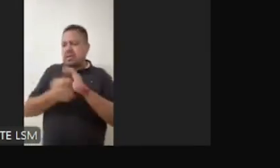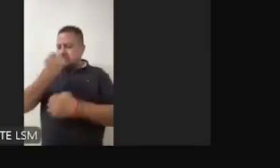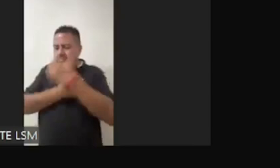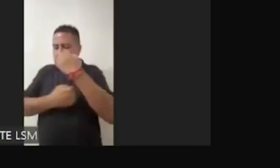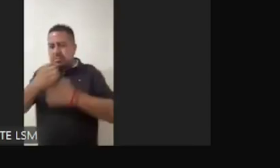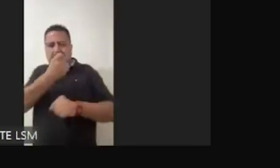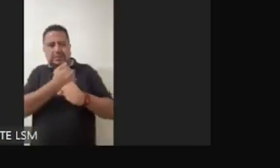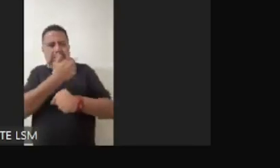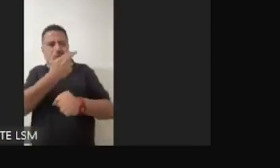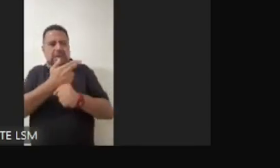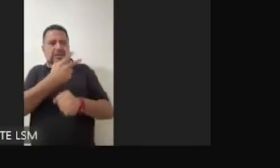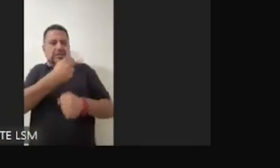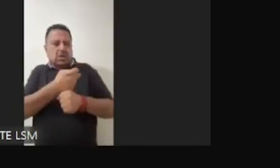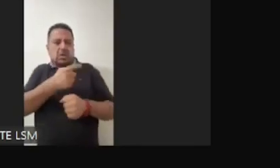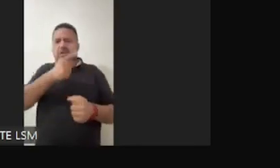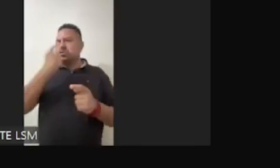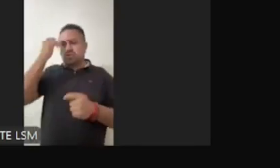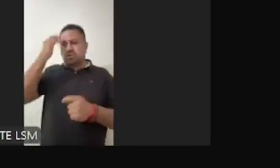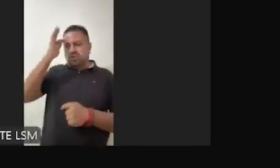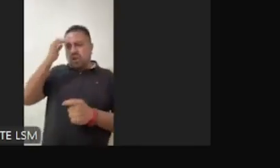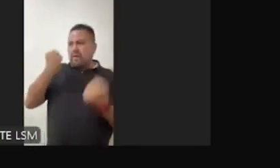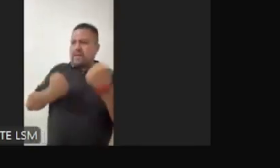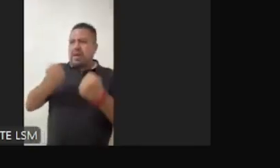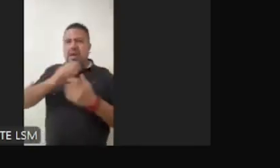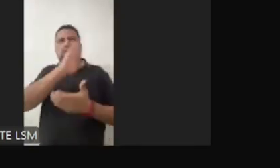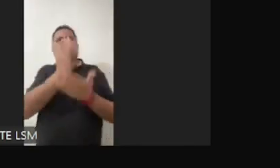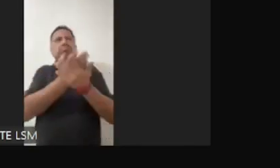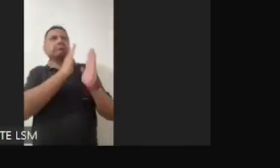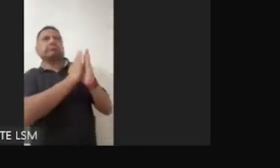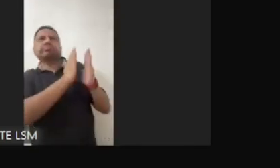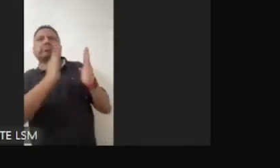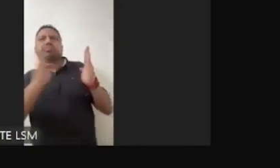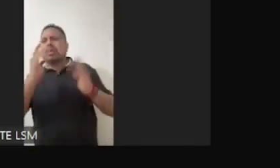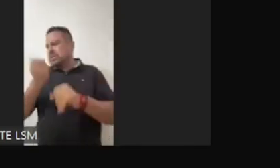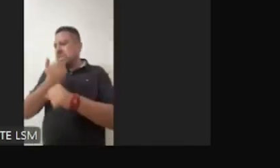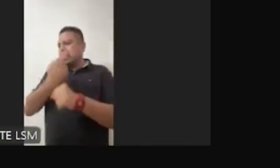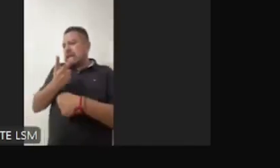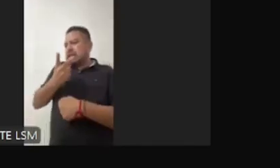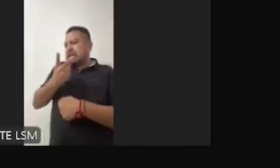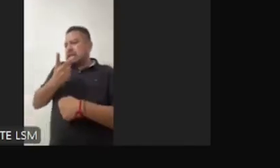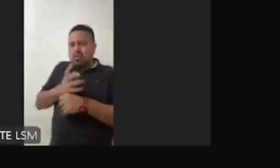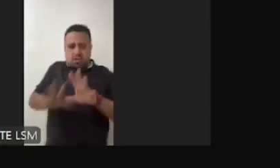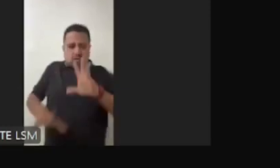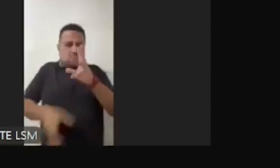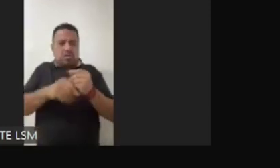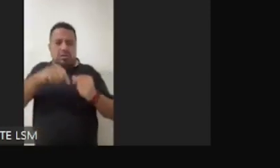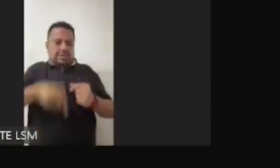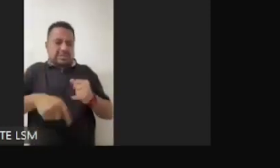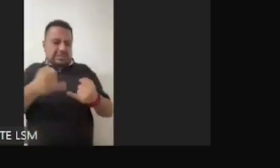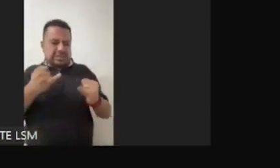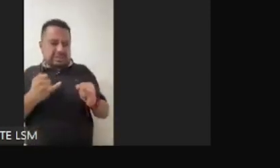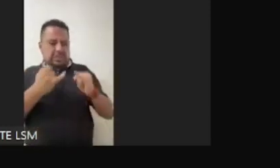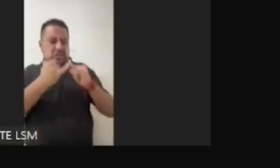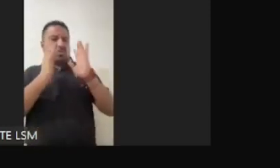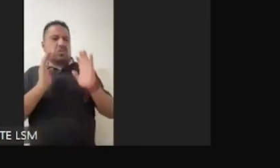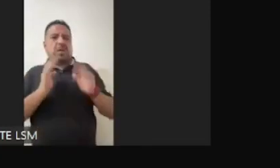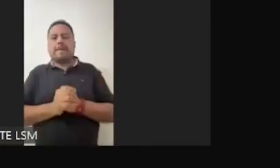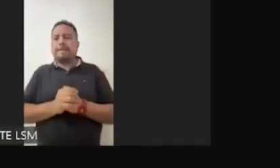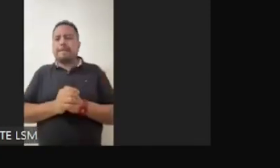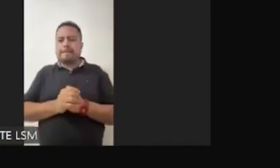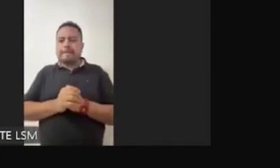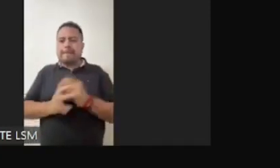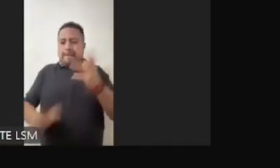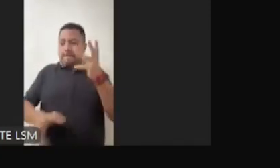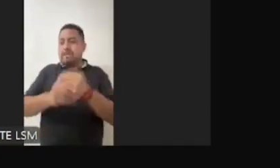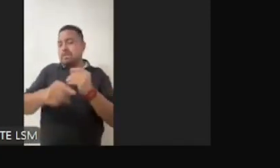secretaria auxiliar chofer archivista y secretaria auxiliar respectivamente de este órgano jurisdiccional las partes